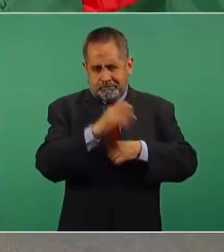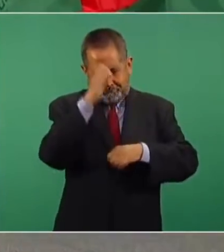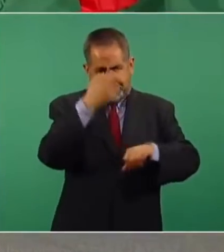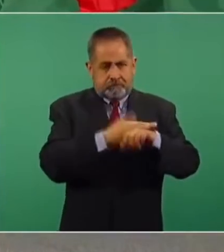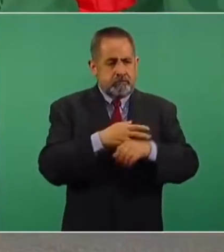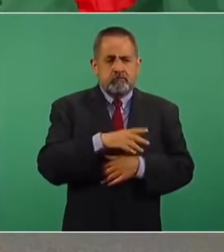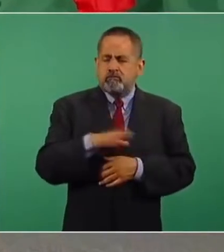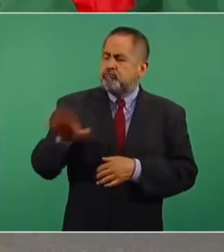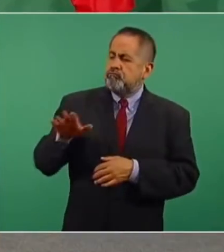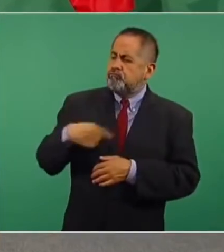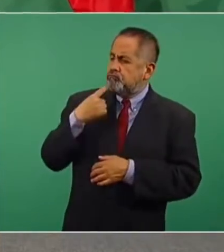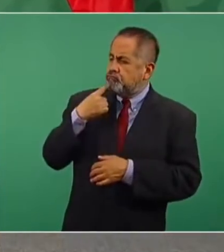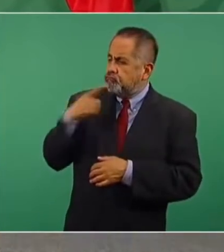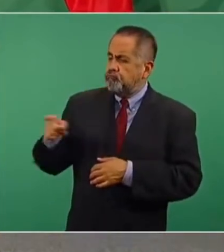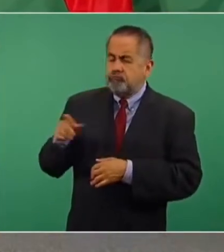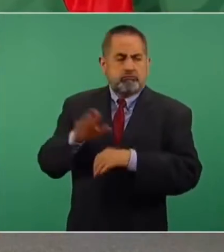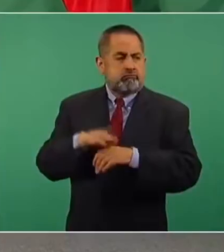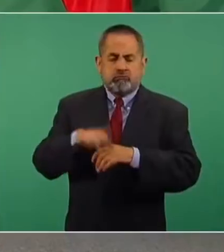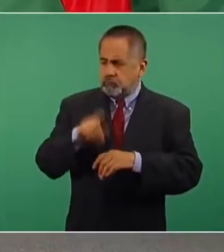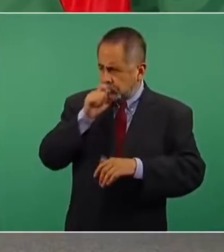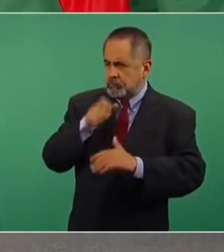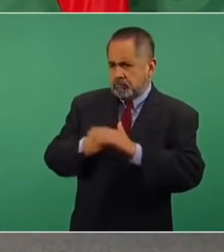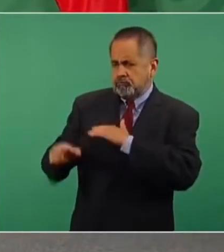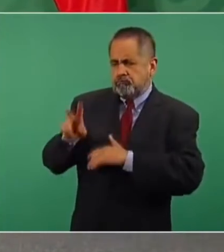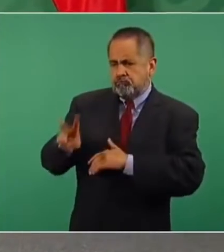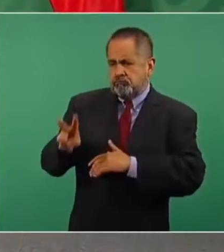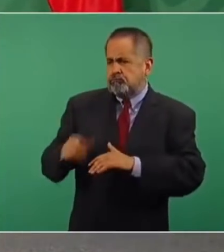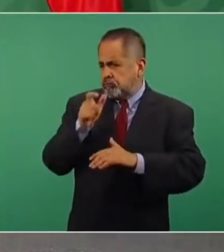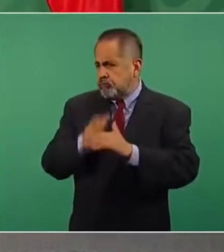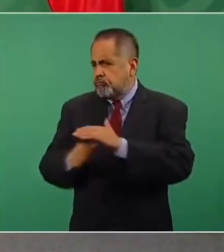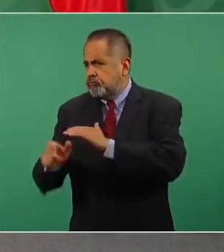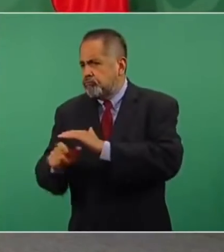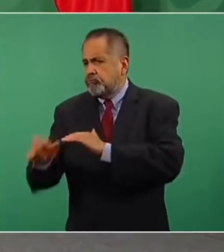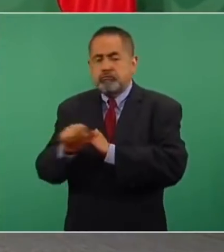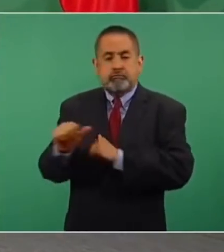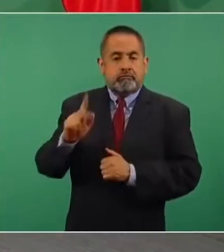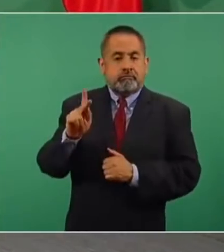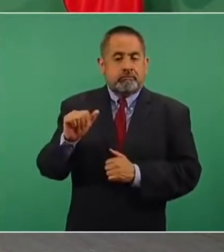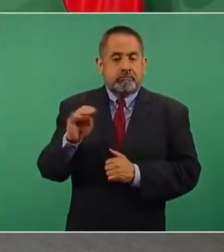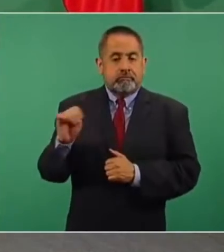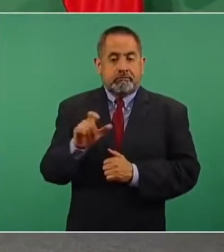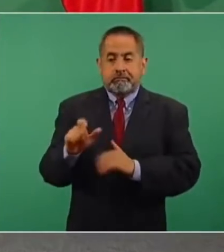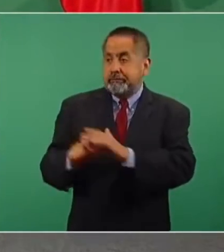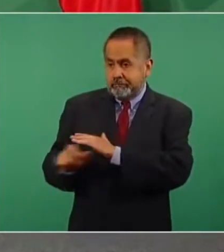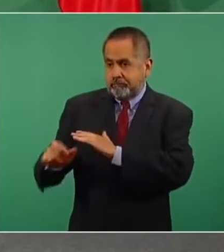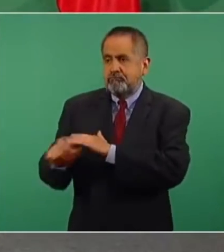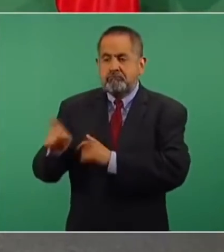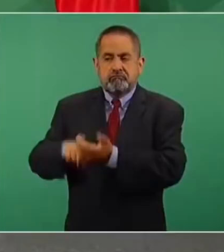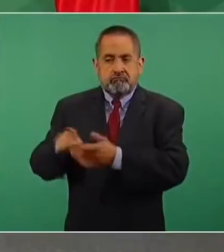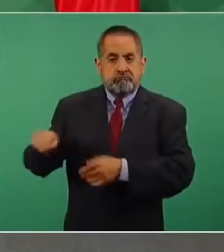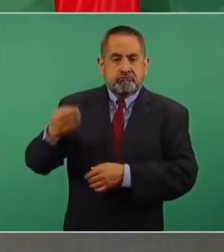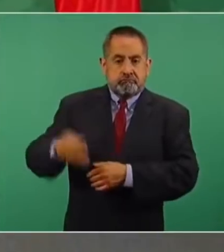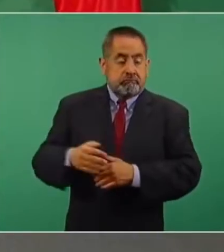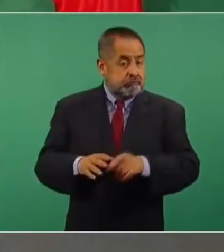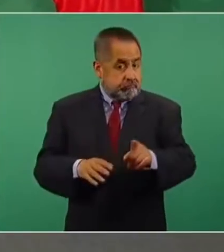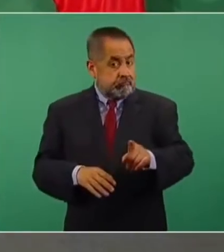que denunció sobornos de funcionarios de Pemex, incluso ya